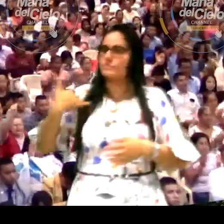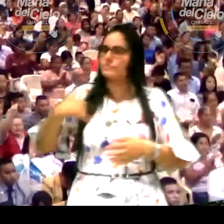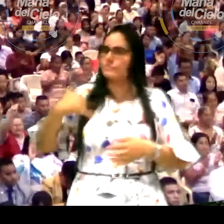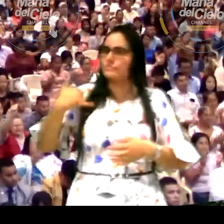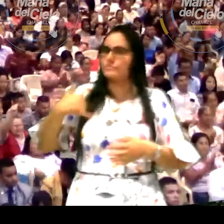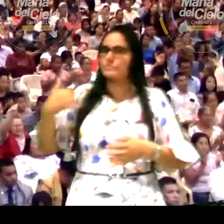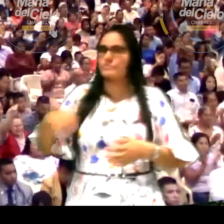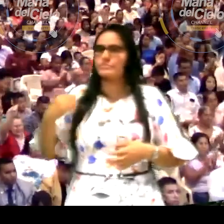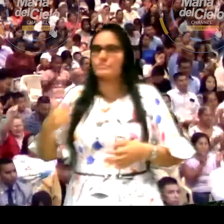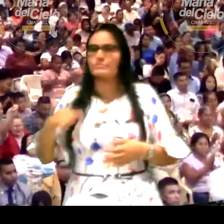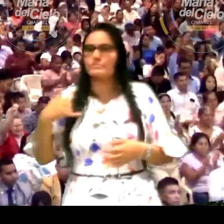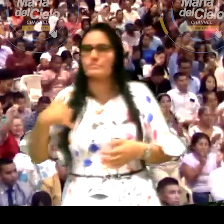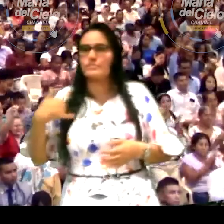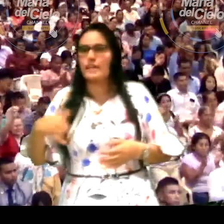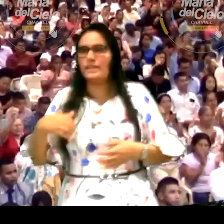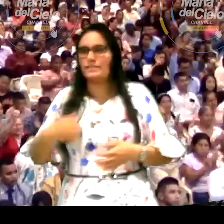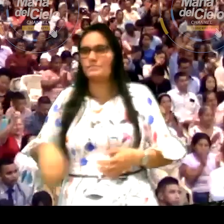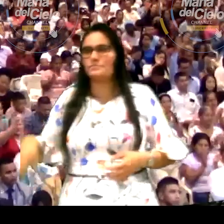embarazo,